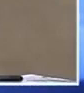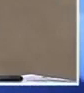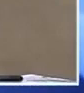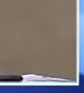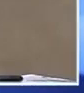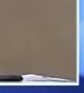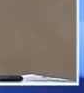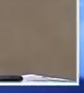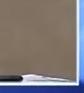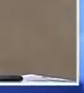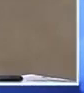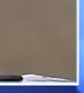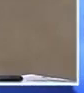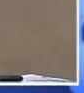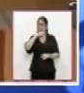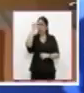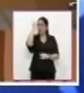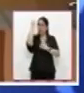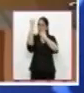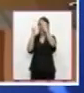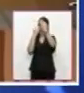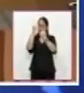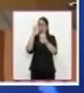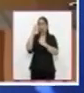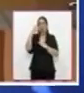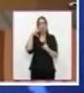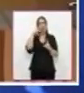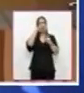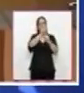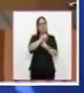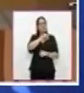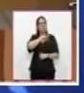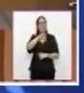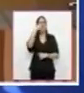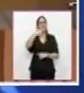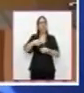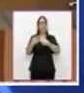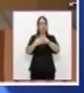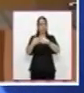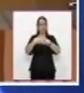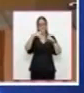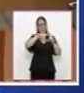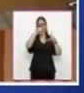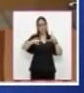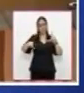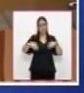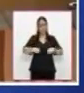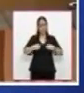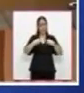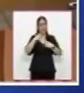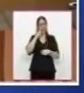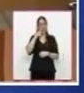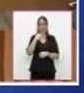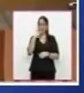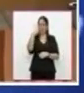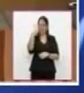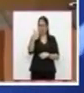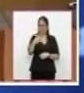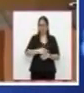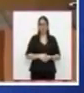Carla? Bueno, creo que es una parte central que culmina, cuando menos desde el lado administrativo, una